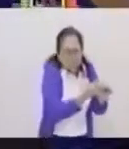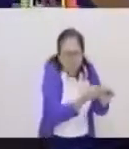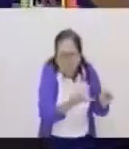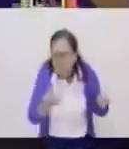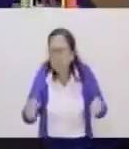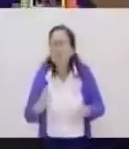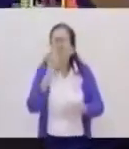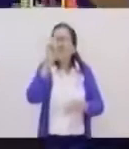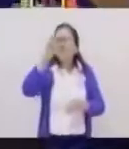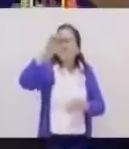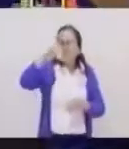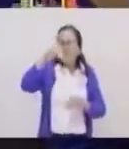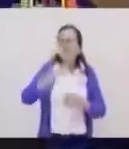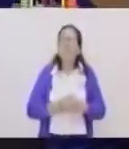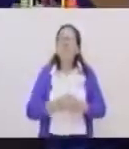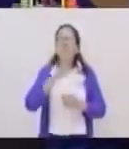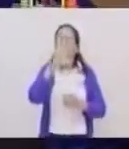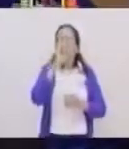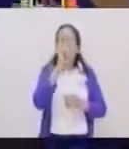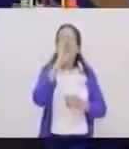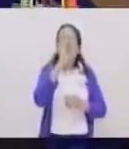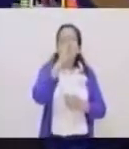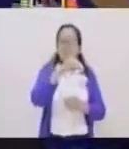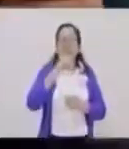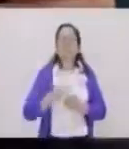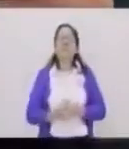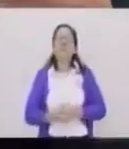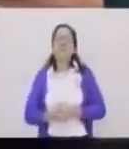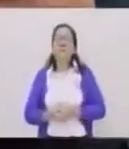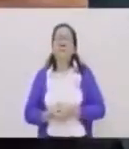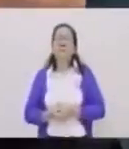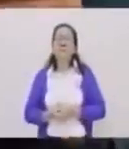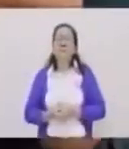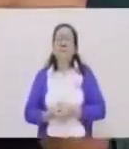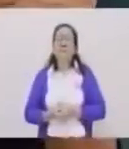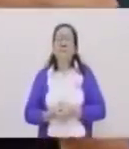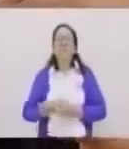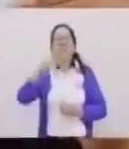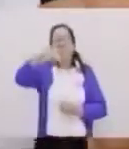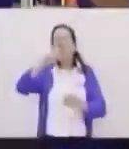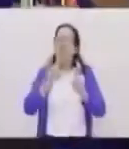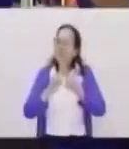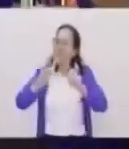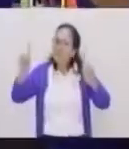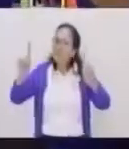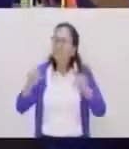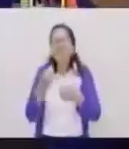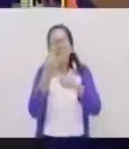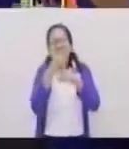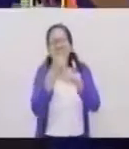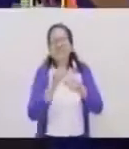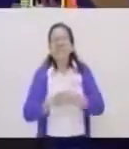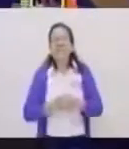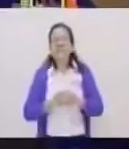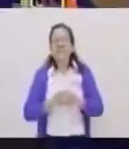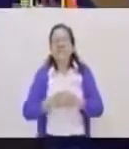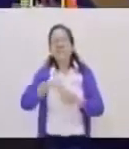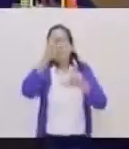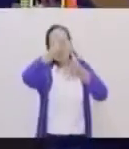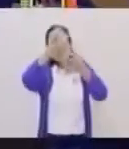Entonces, la mesa mide un metro con 50 centímetros. Vamos a realizar